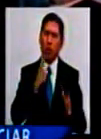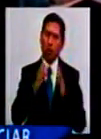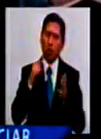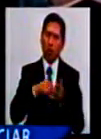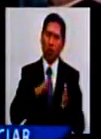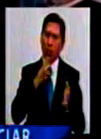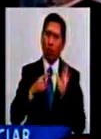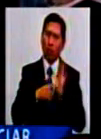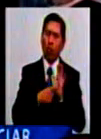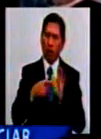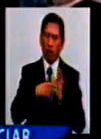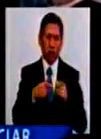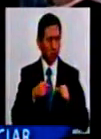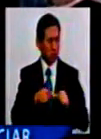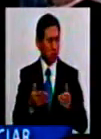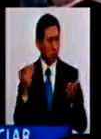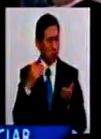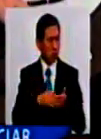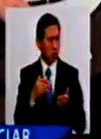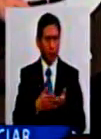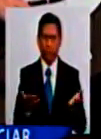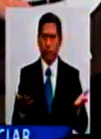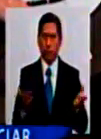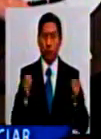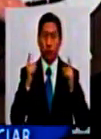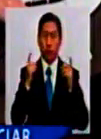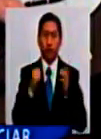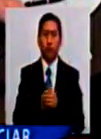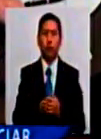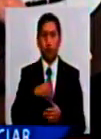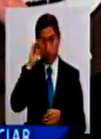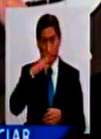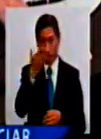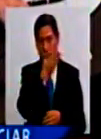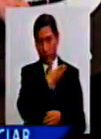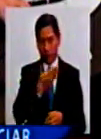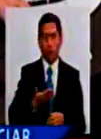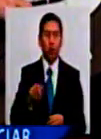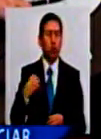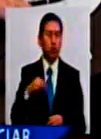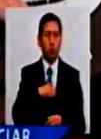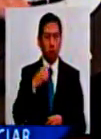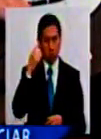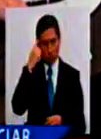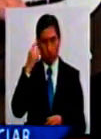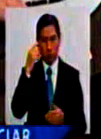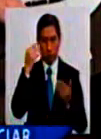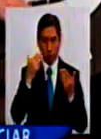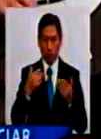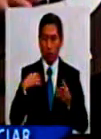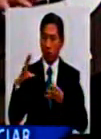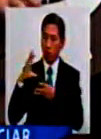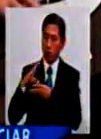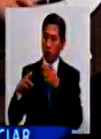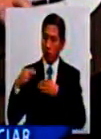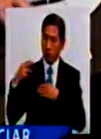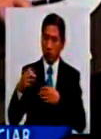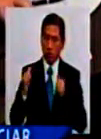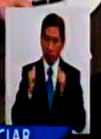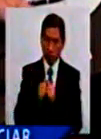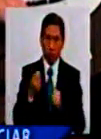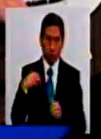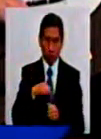estos argumentos. Señor presidente, creemos que nos acompaña la historia,